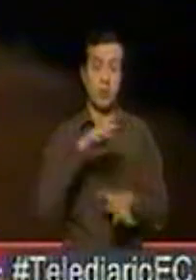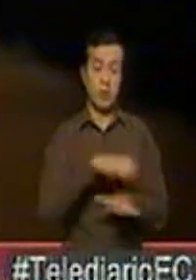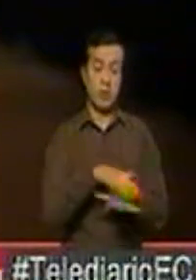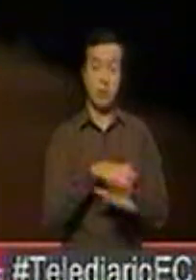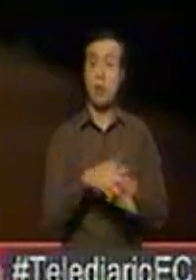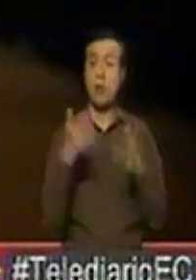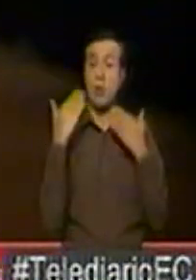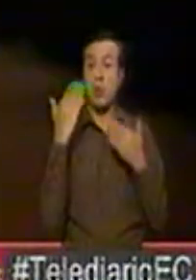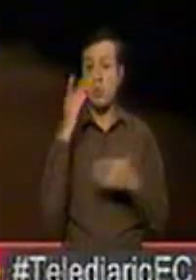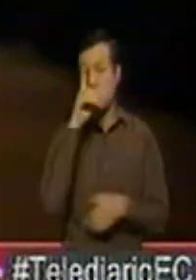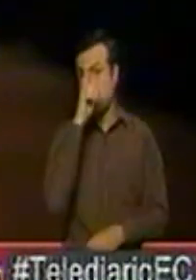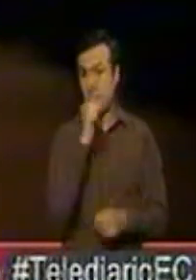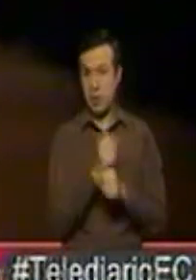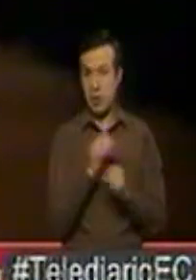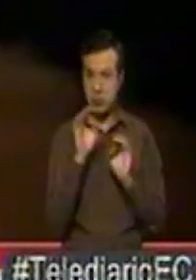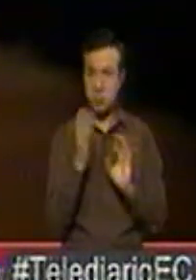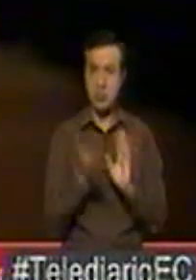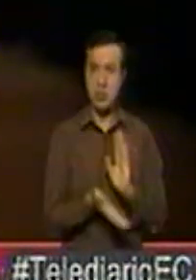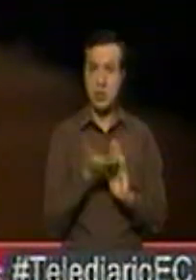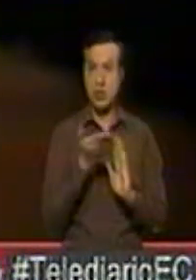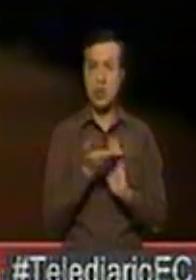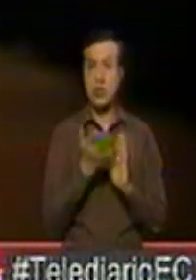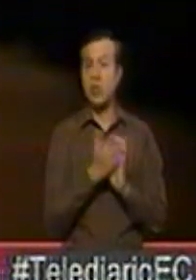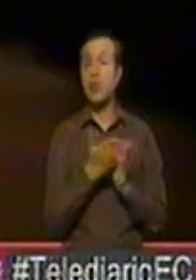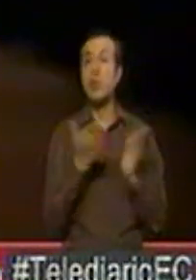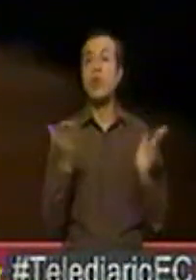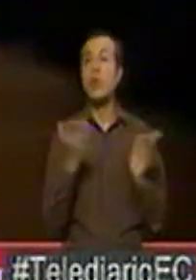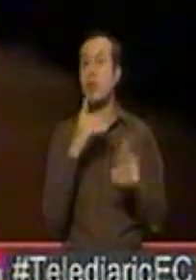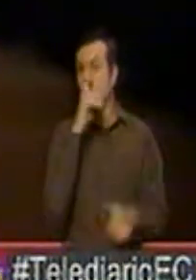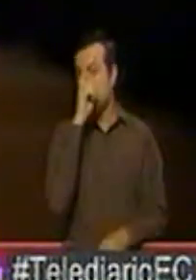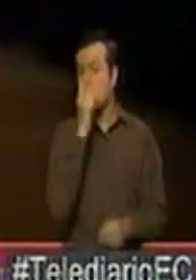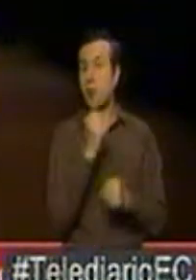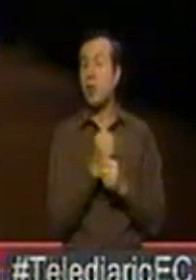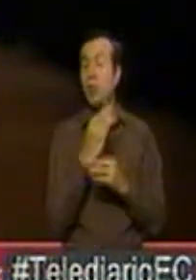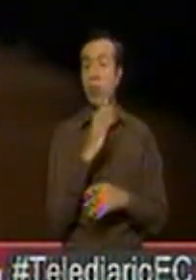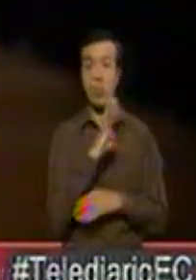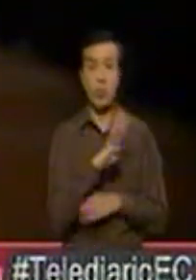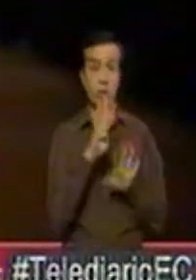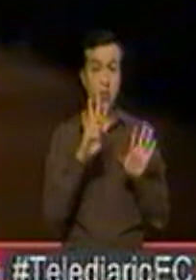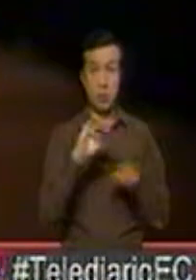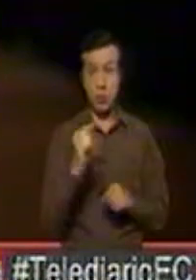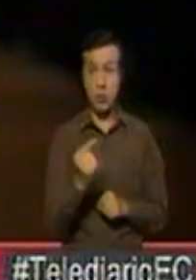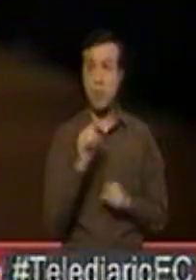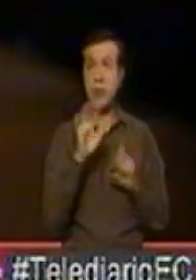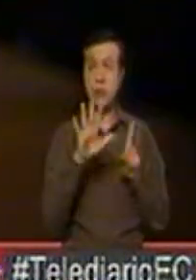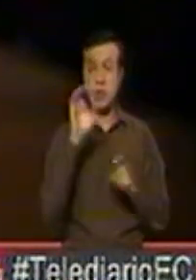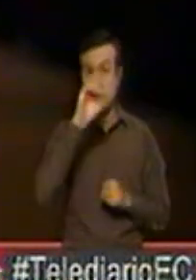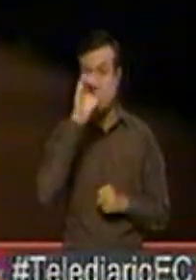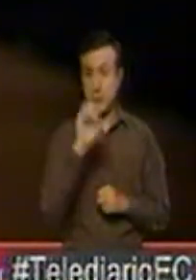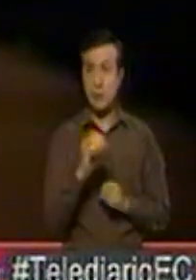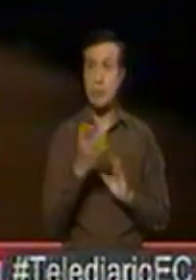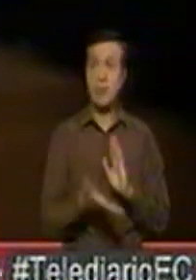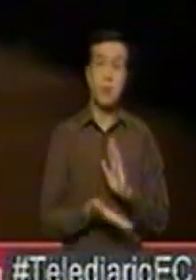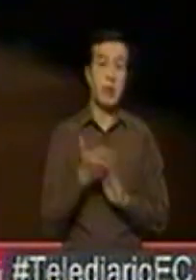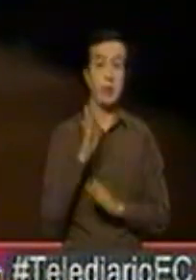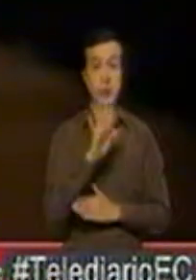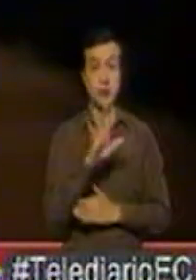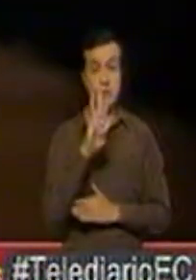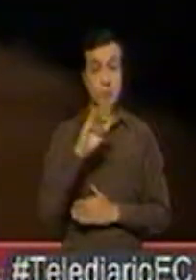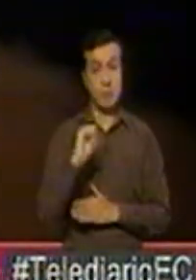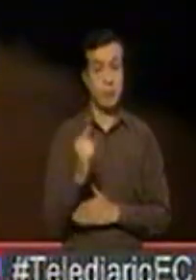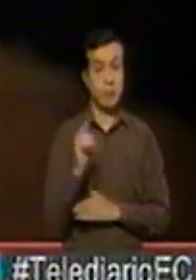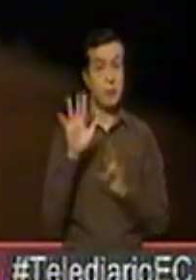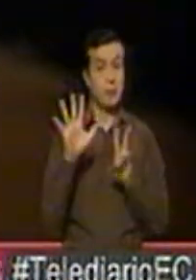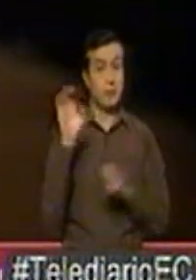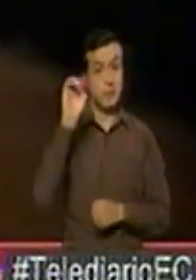Guayaquil aumentó el empleo formal. En esta última, el empleo adecuado pasó de 49,6% a 54,7%.